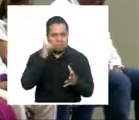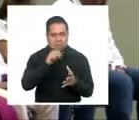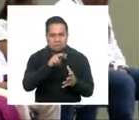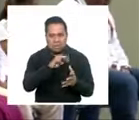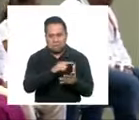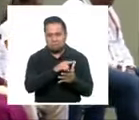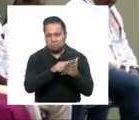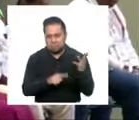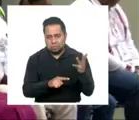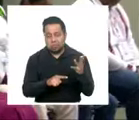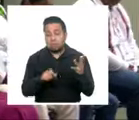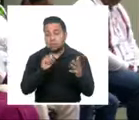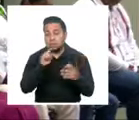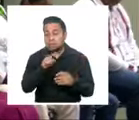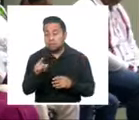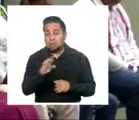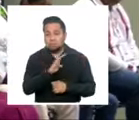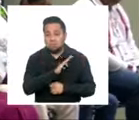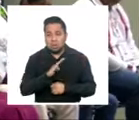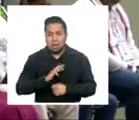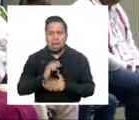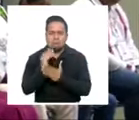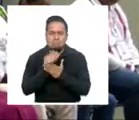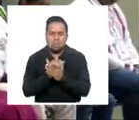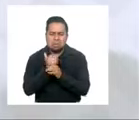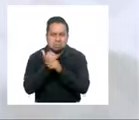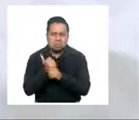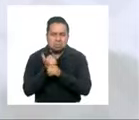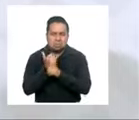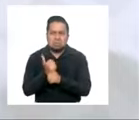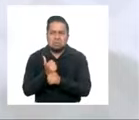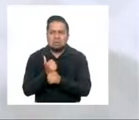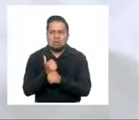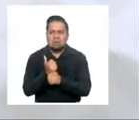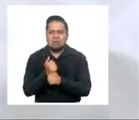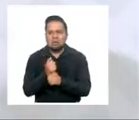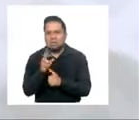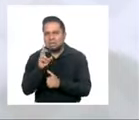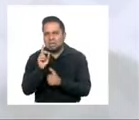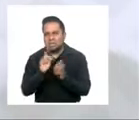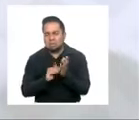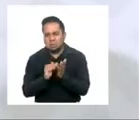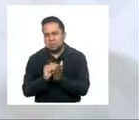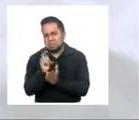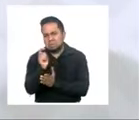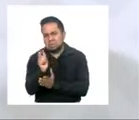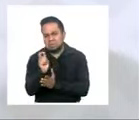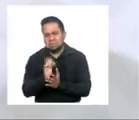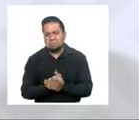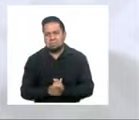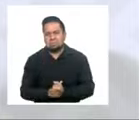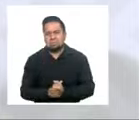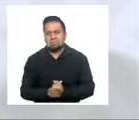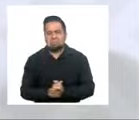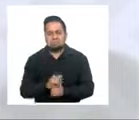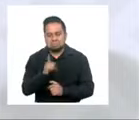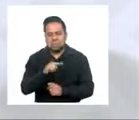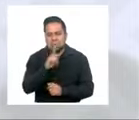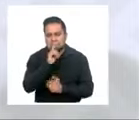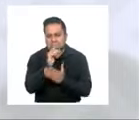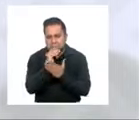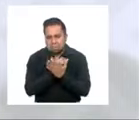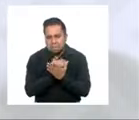Osolotepe, y los municipios que tuvieron menos efectos, 30 millones de pesos, y los que